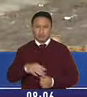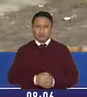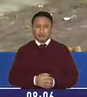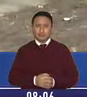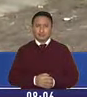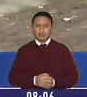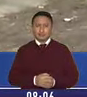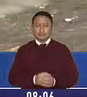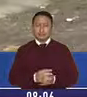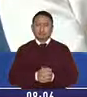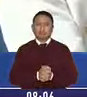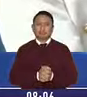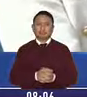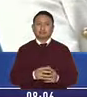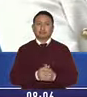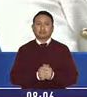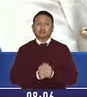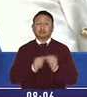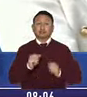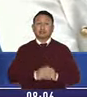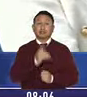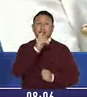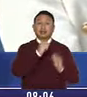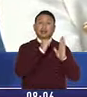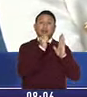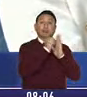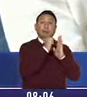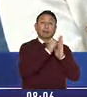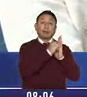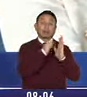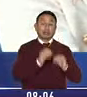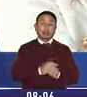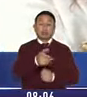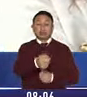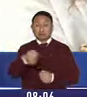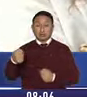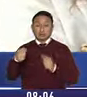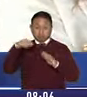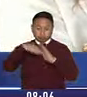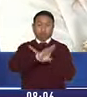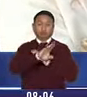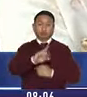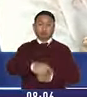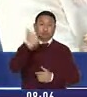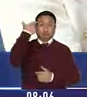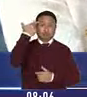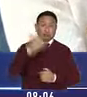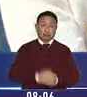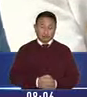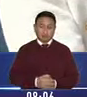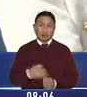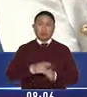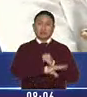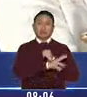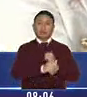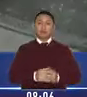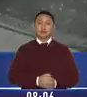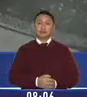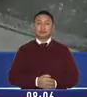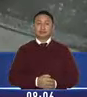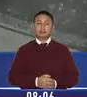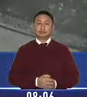han sido engañados. Le habían golpeado la puerta, a pretexto de algo le golpean la puerta y se mete para adentro y le amenaza. Entonces, de esa manera es lo que le robaron al vecino